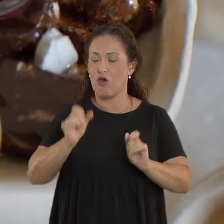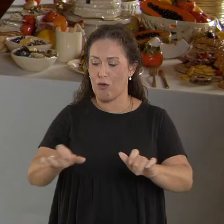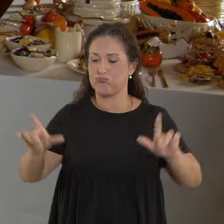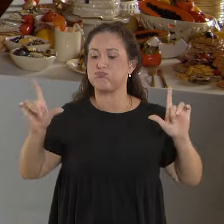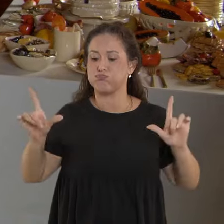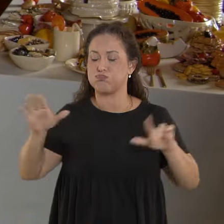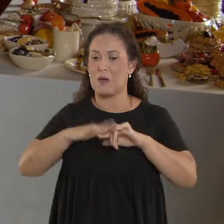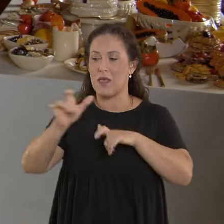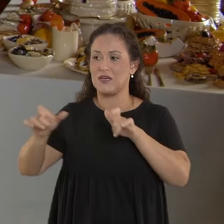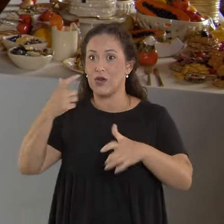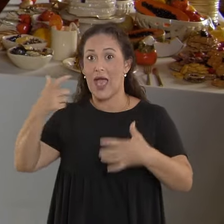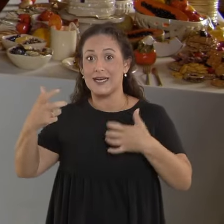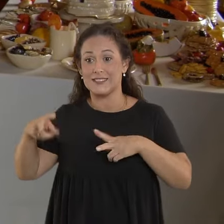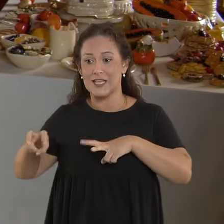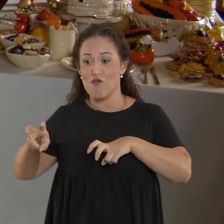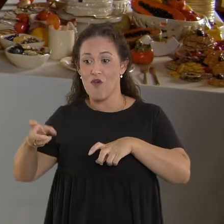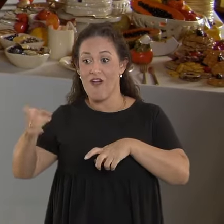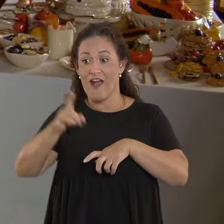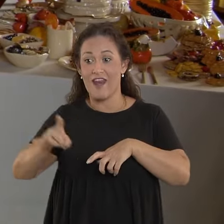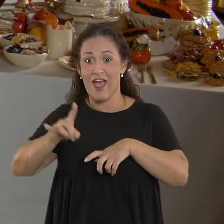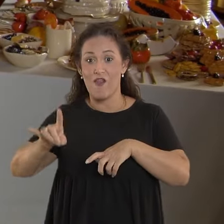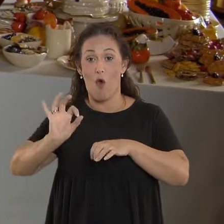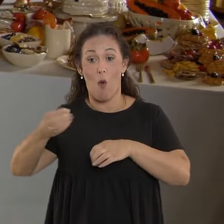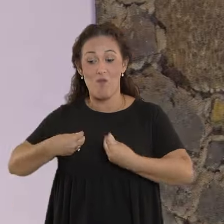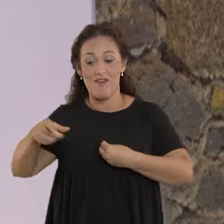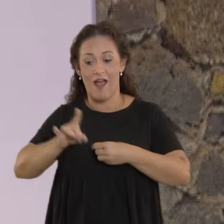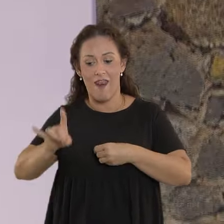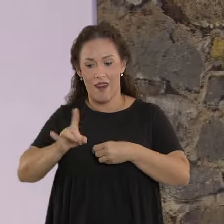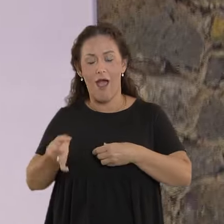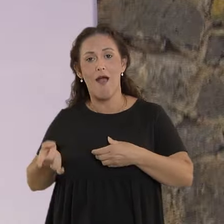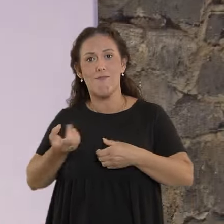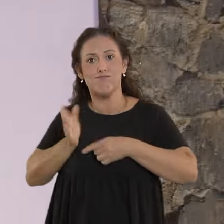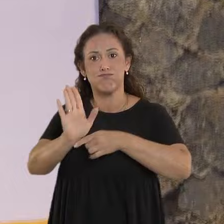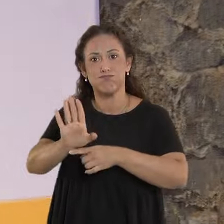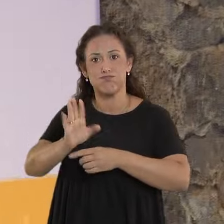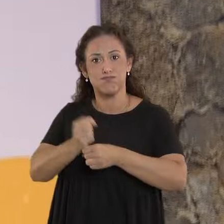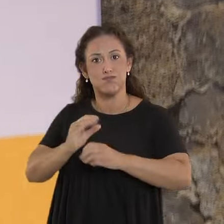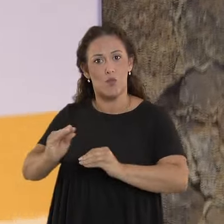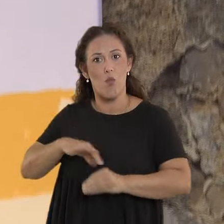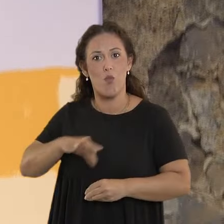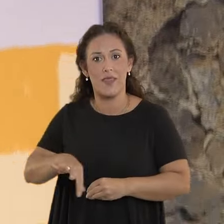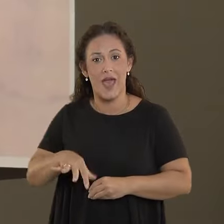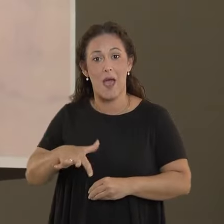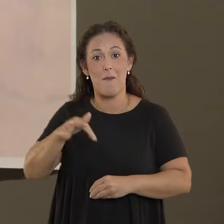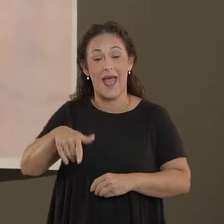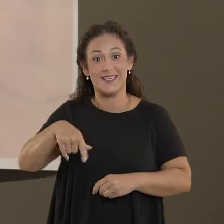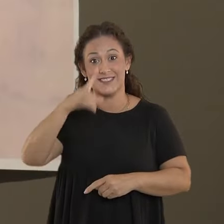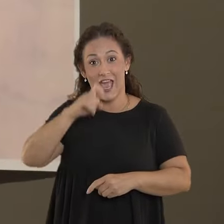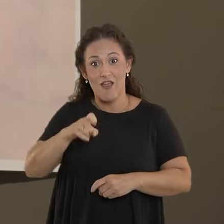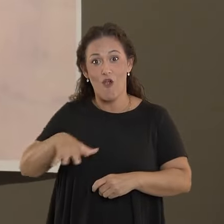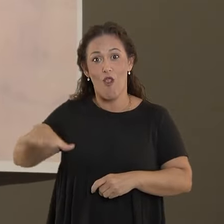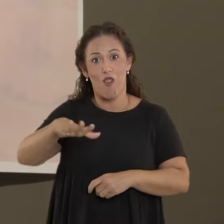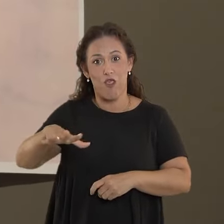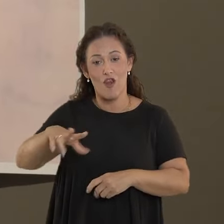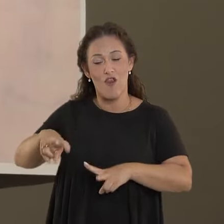acceso y de visibilidad para todos estos artistas contemporáneos canarios o que viven en Canarias. Pero no solo eso, sino también este año hemos incluido unas gallery talks,